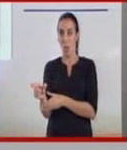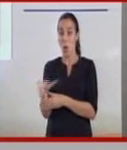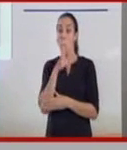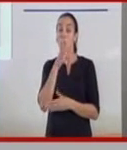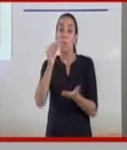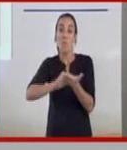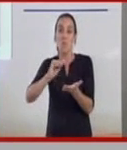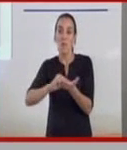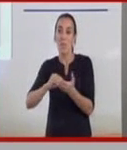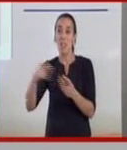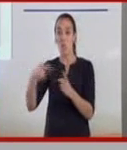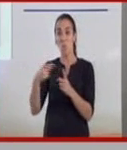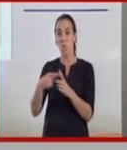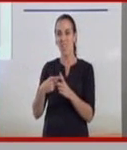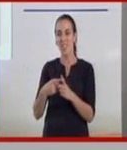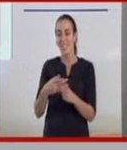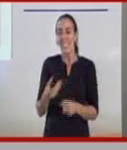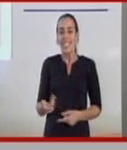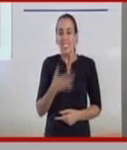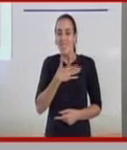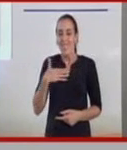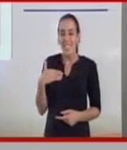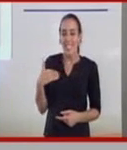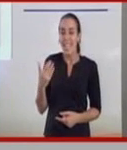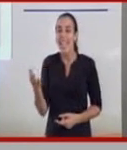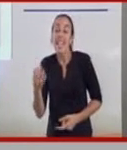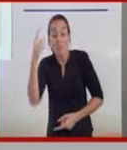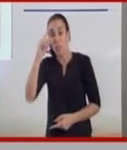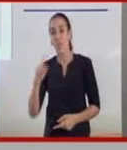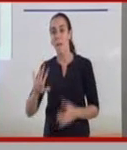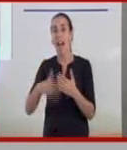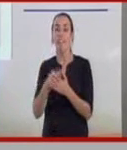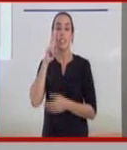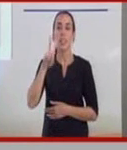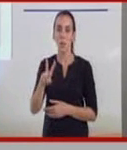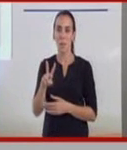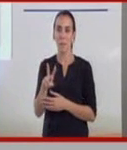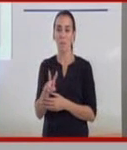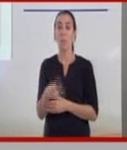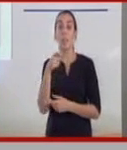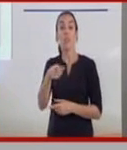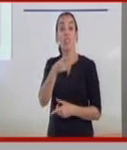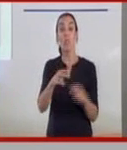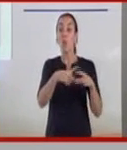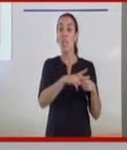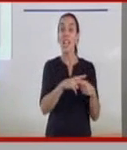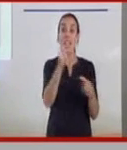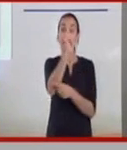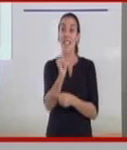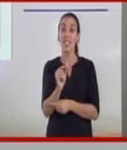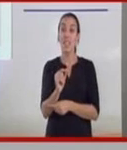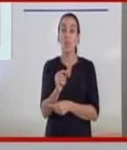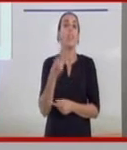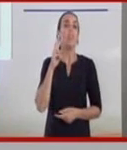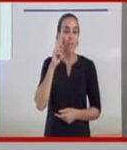veces los usuarios no saben lo que quieren hasta que se los muestra. Por ejemplo, los talleres de codiseño en parte solucionan esta dificultad. ¿Por qué?